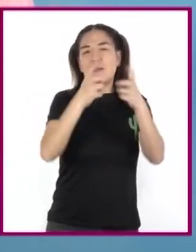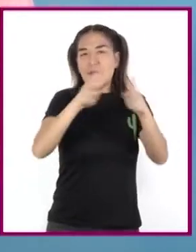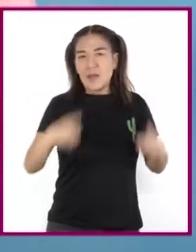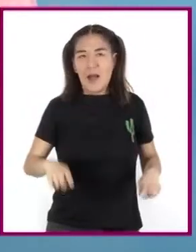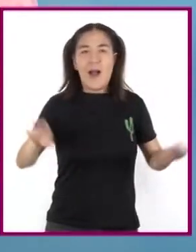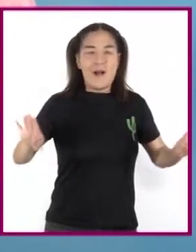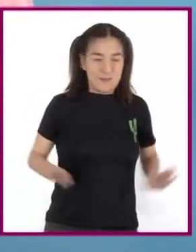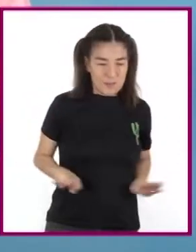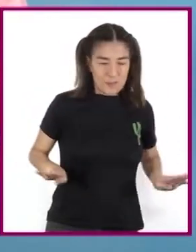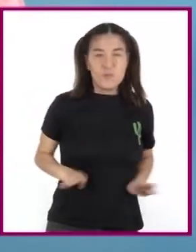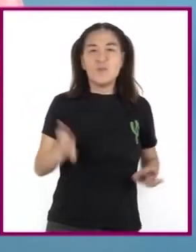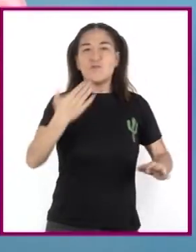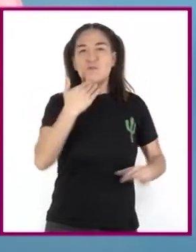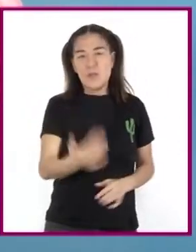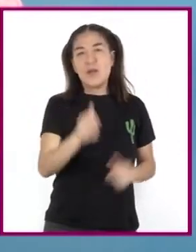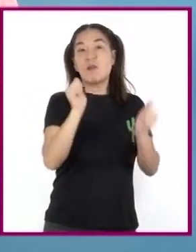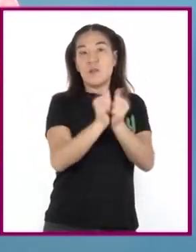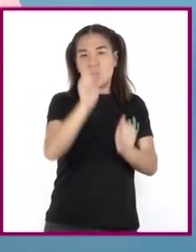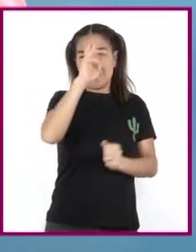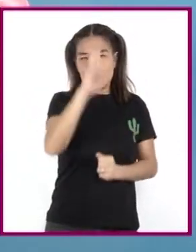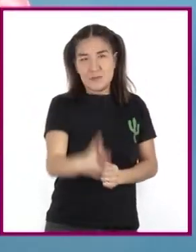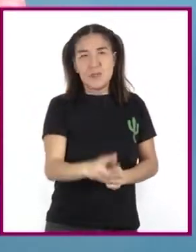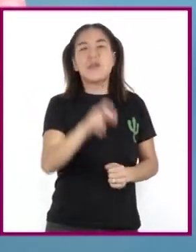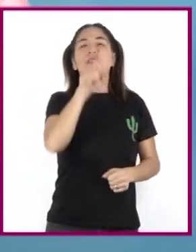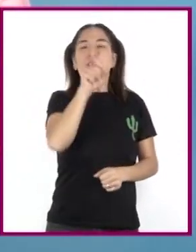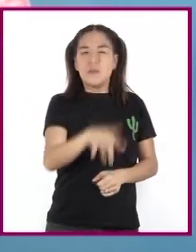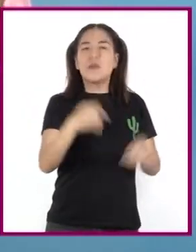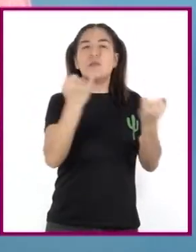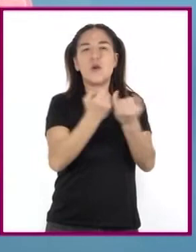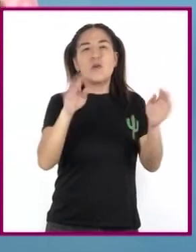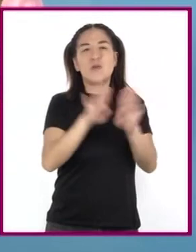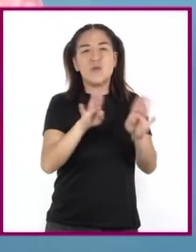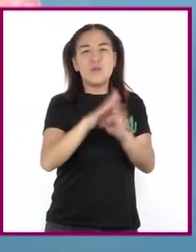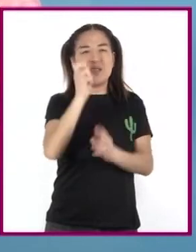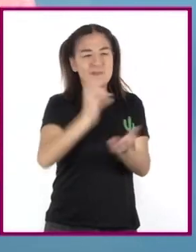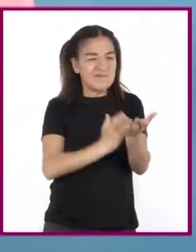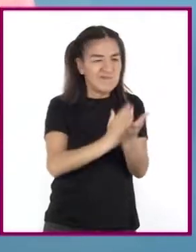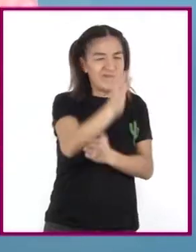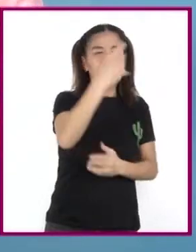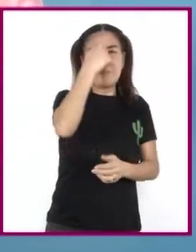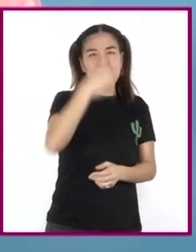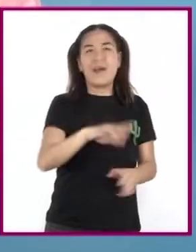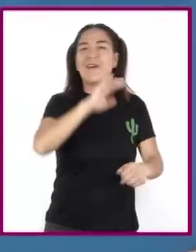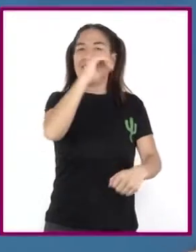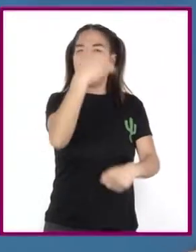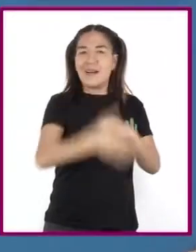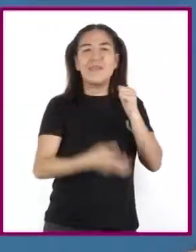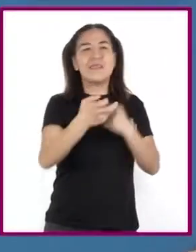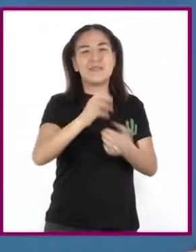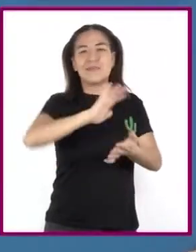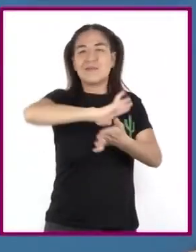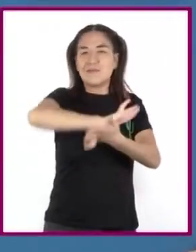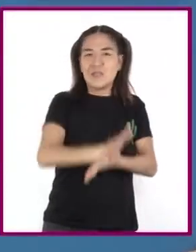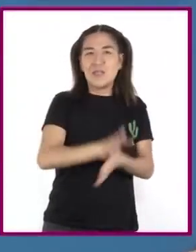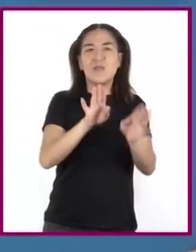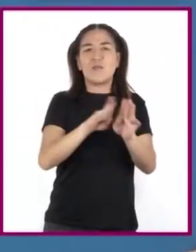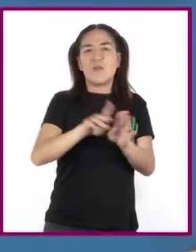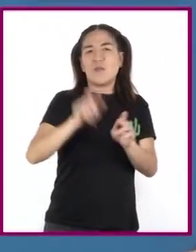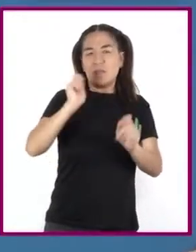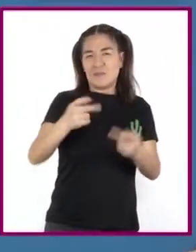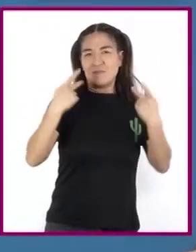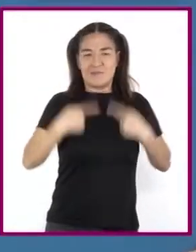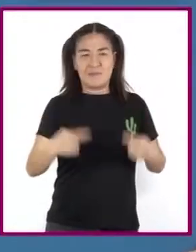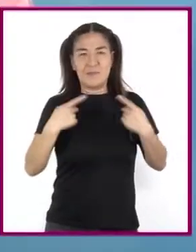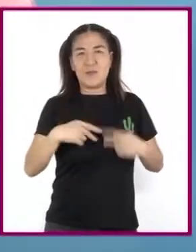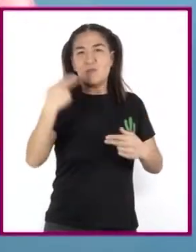actitudes solidarias y respetuosas y, además, vencer las actitudes discriminatorias que degradan la dignidad humana.